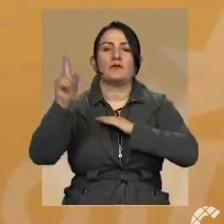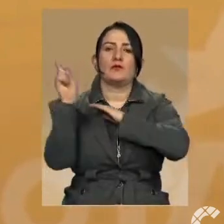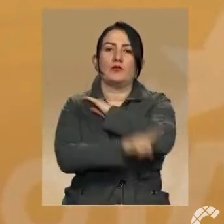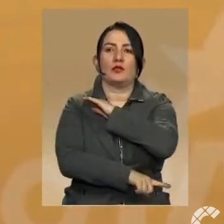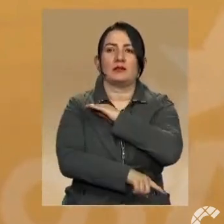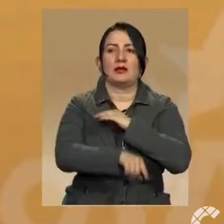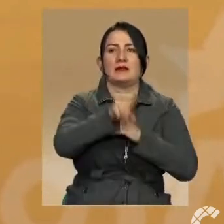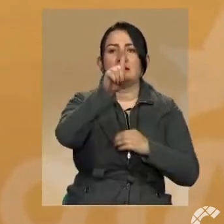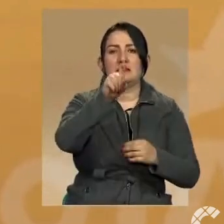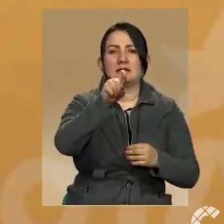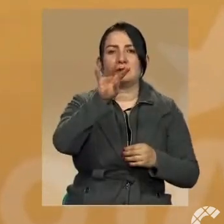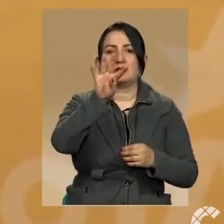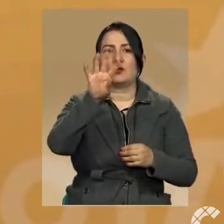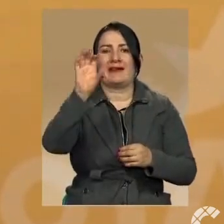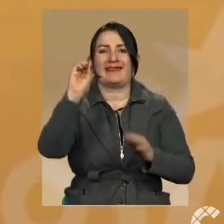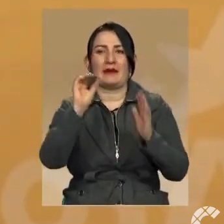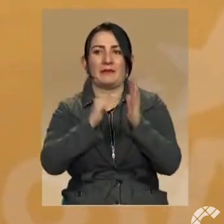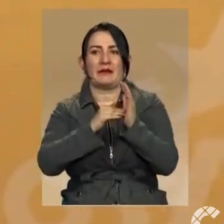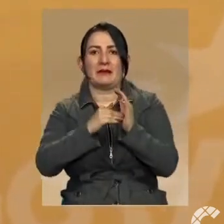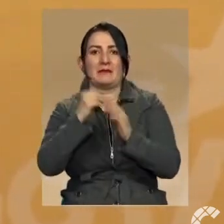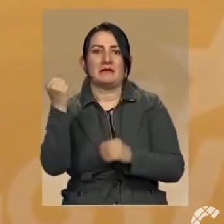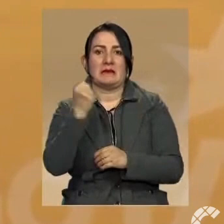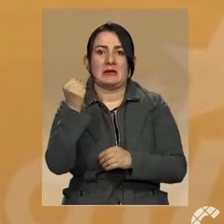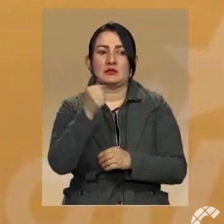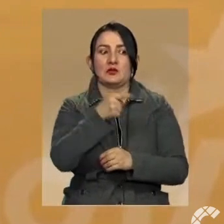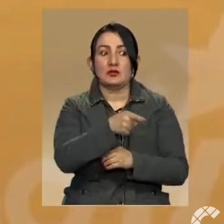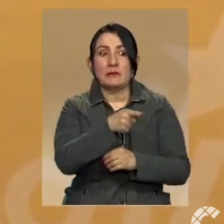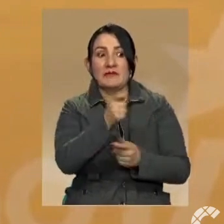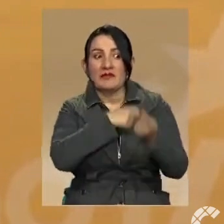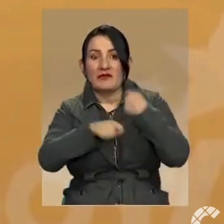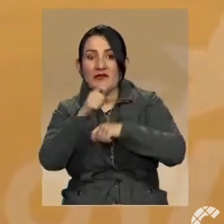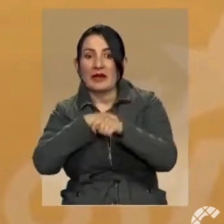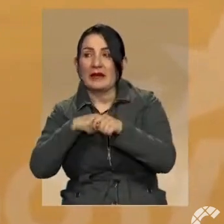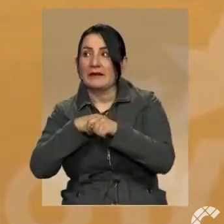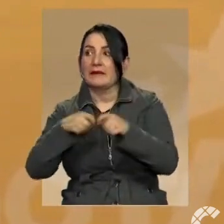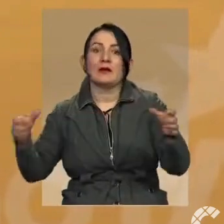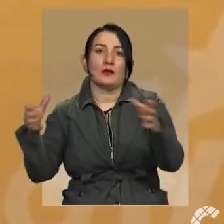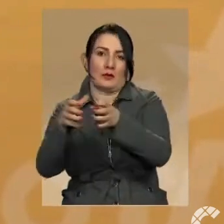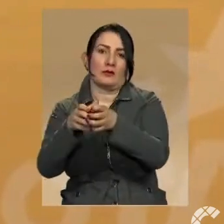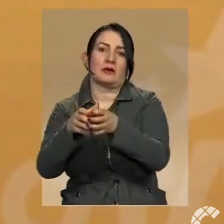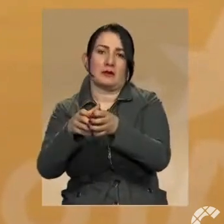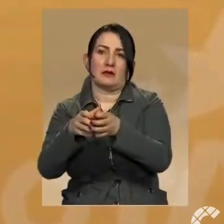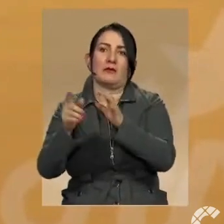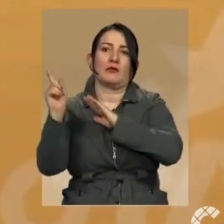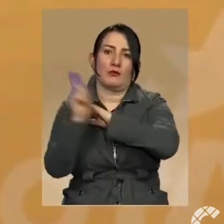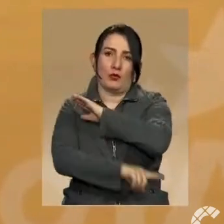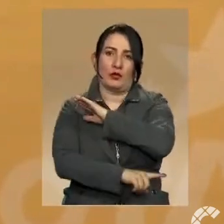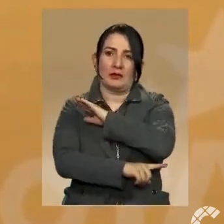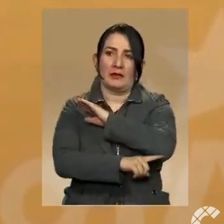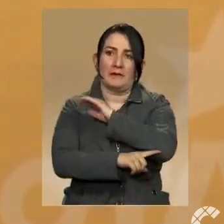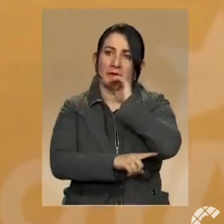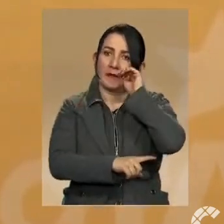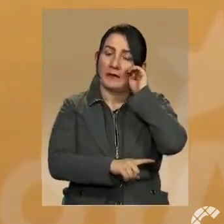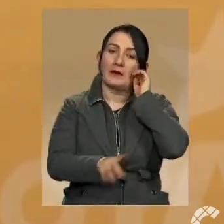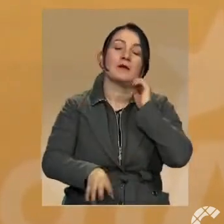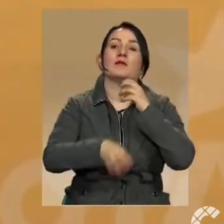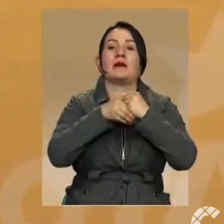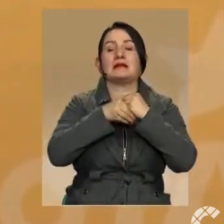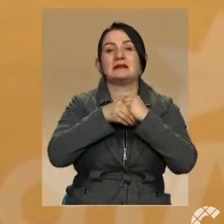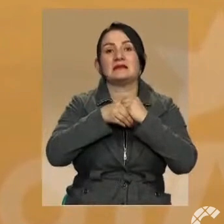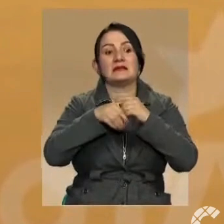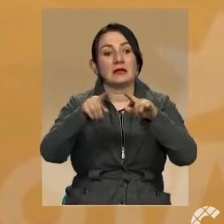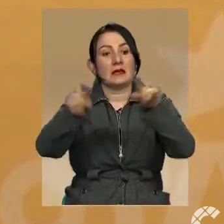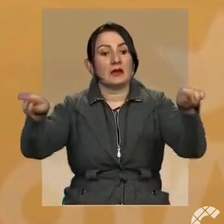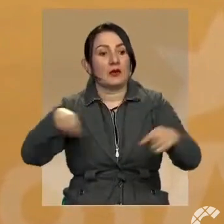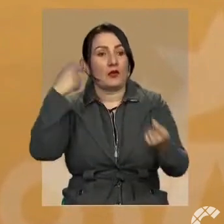por 640.000 pesos, tanto a la persona que esté vendiendo como al establecimiento que esté vendiendo. Si además es en un